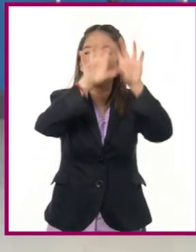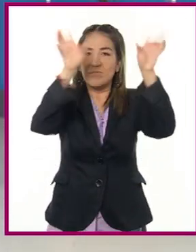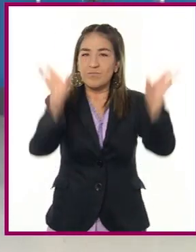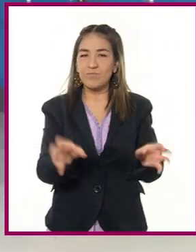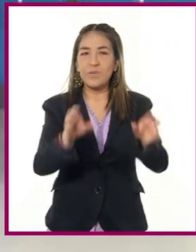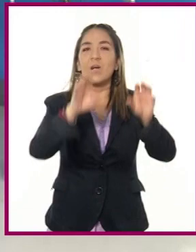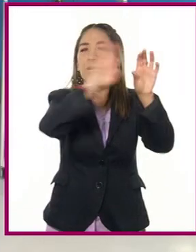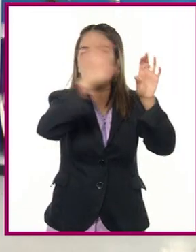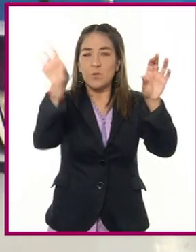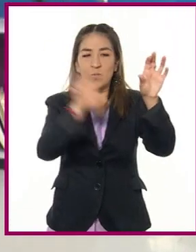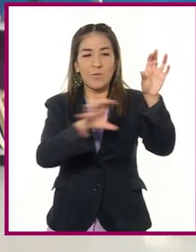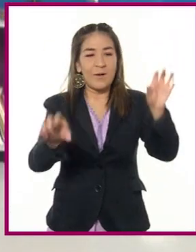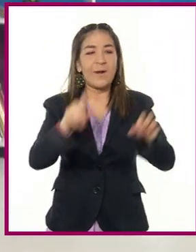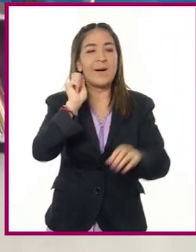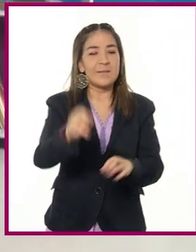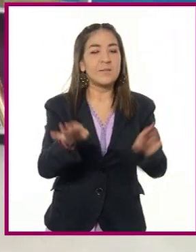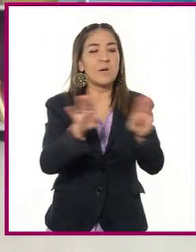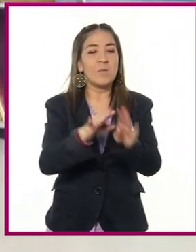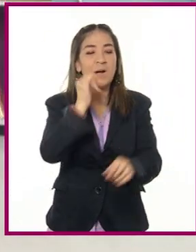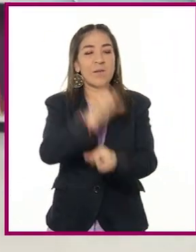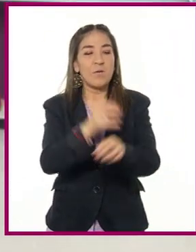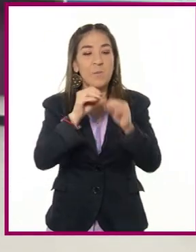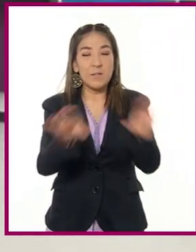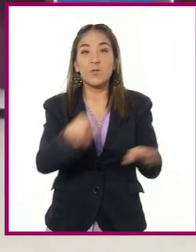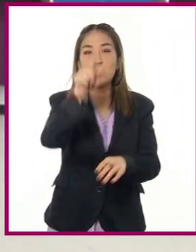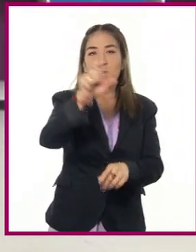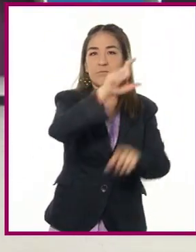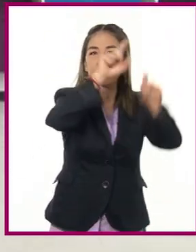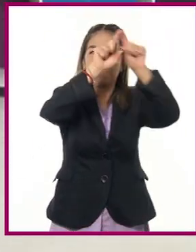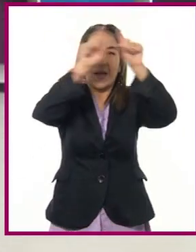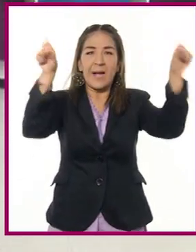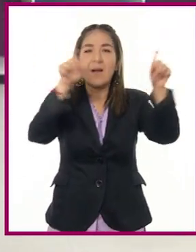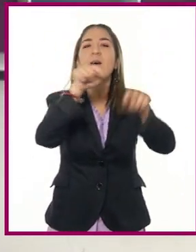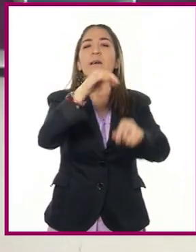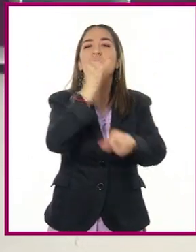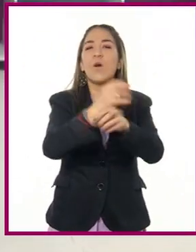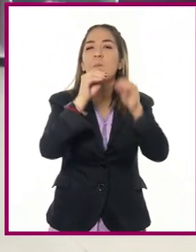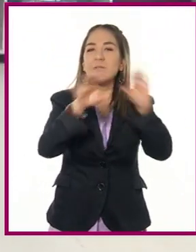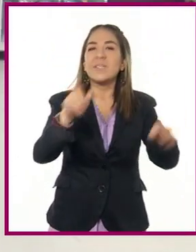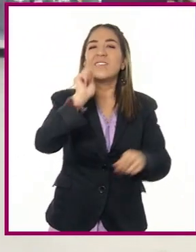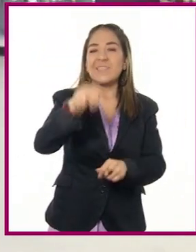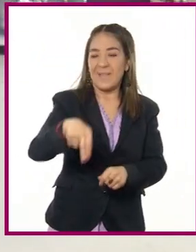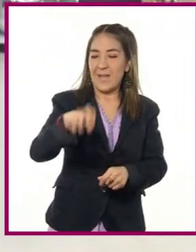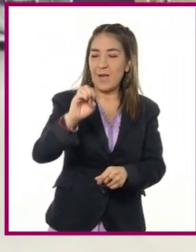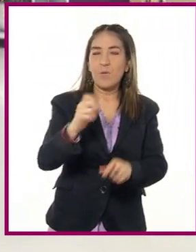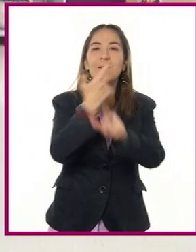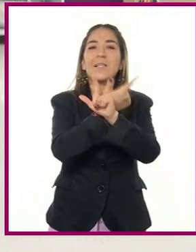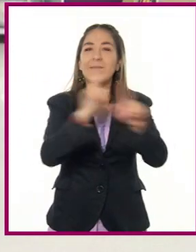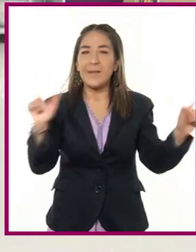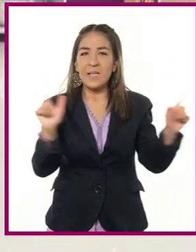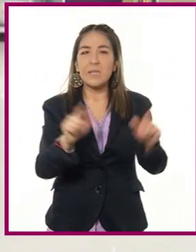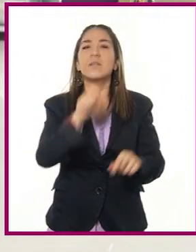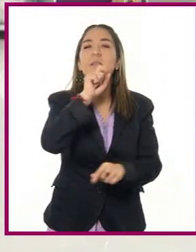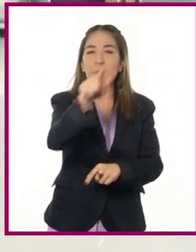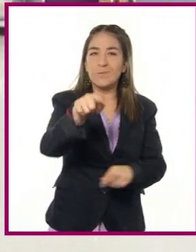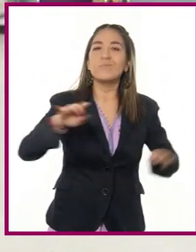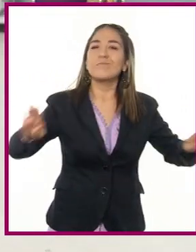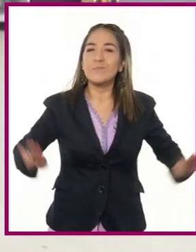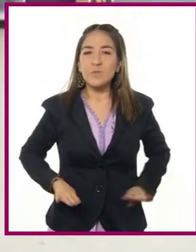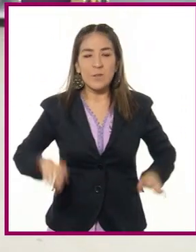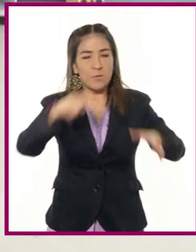sinteticen la información. En el centro, coloquen la definición del neoliberalismo y enlisten sus